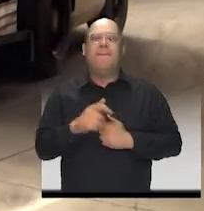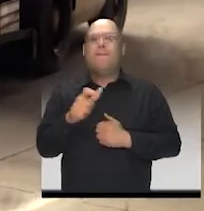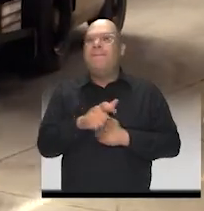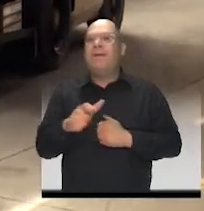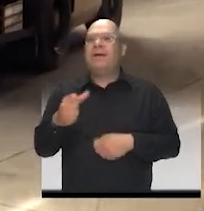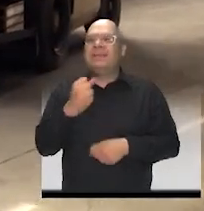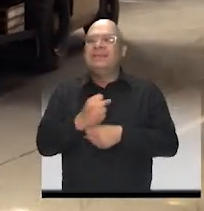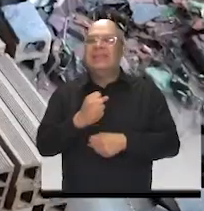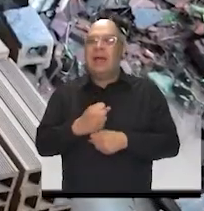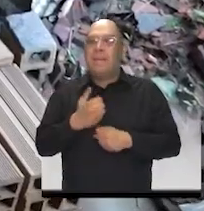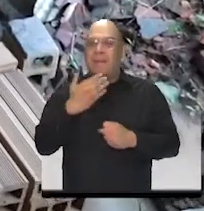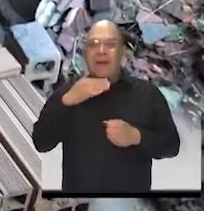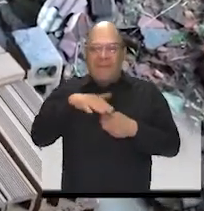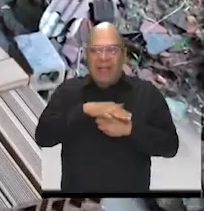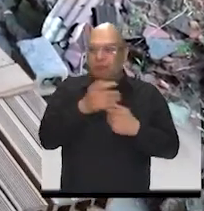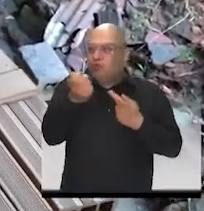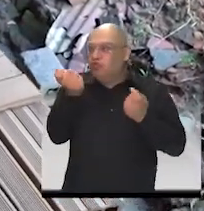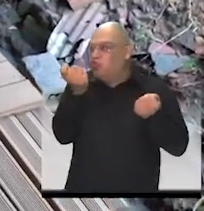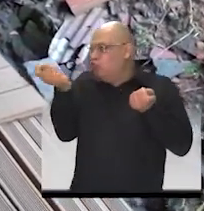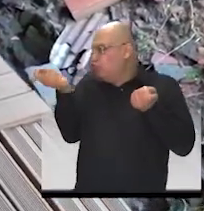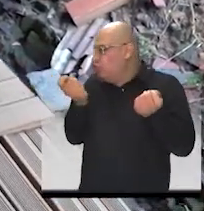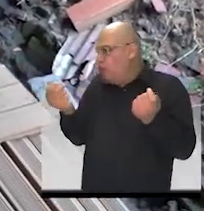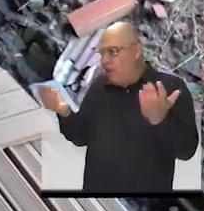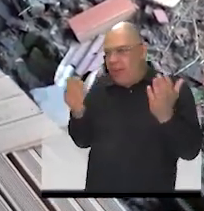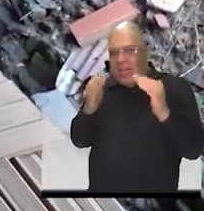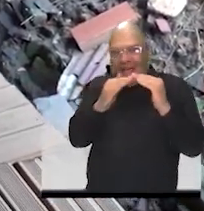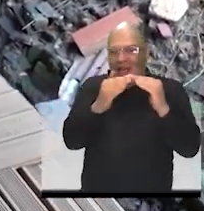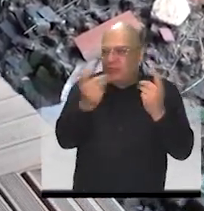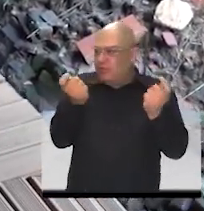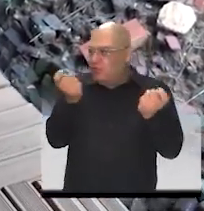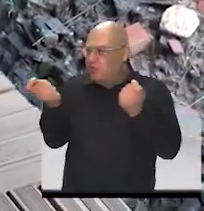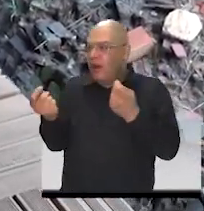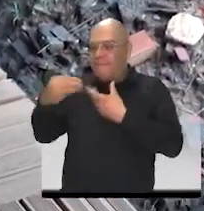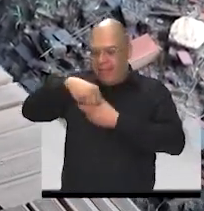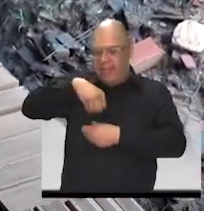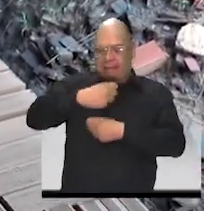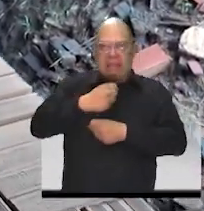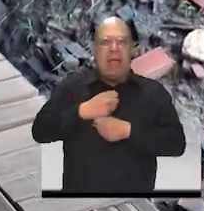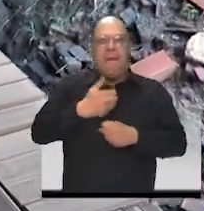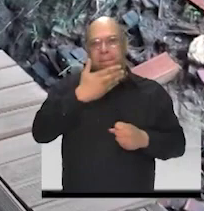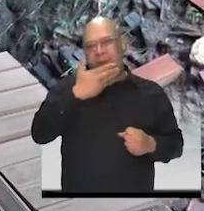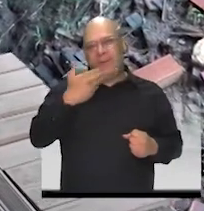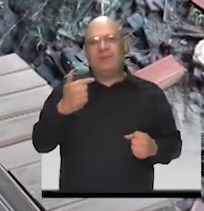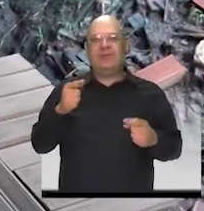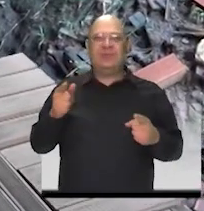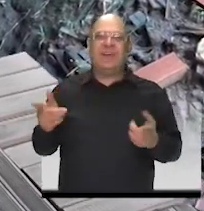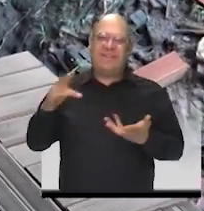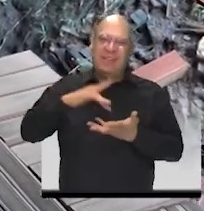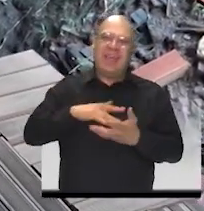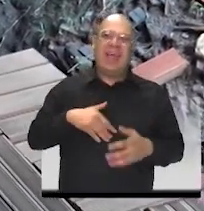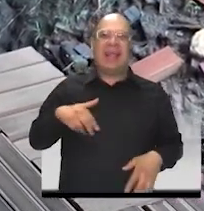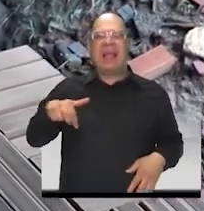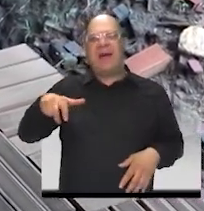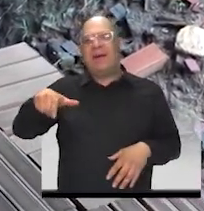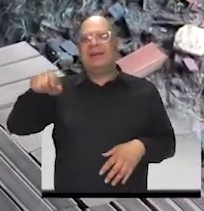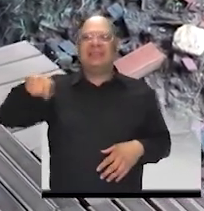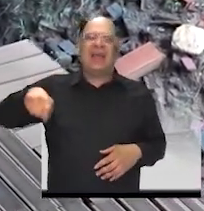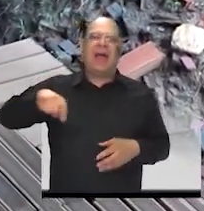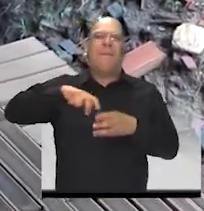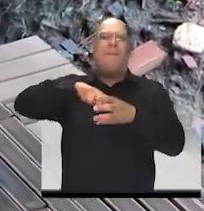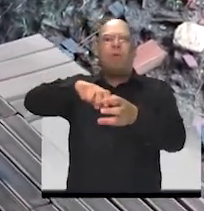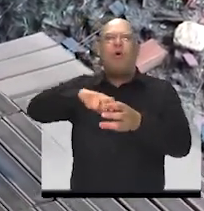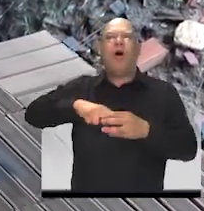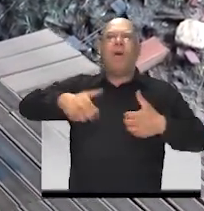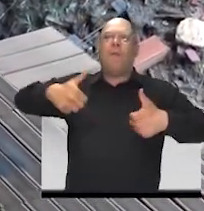que viven en el barrio o que viven en barrios cercanos de Itagüí. Nos gusta mucho que puedan llegar caminando, que no necesiten gastar